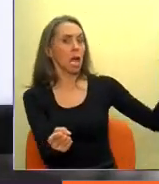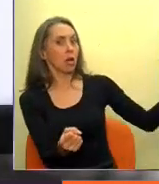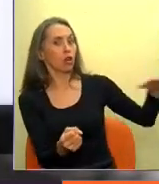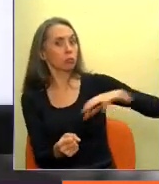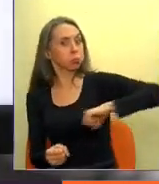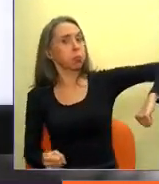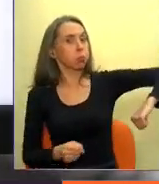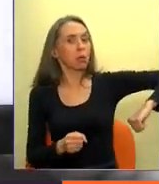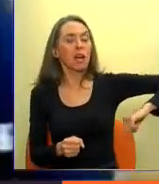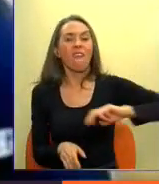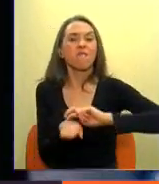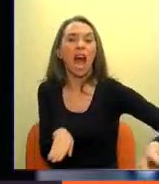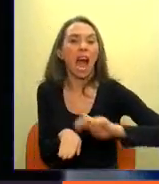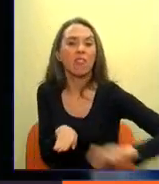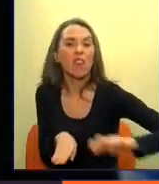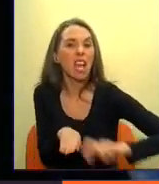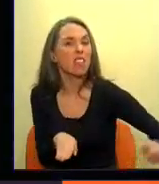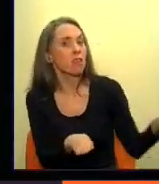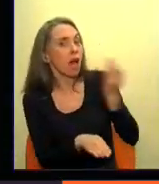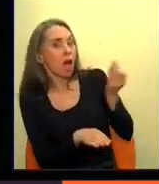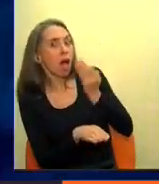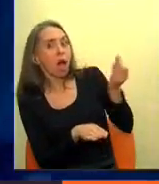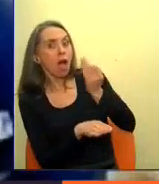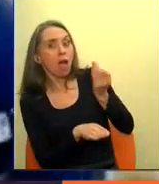me dice bajos de baja